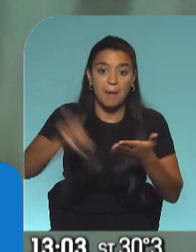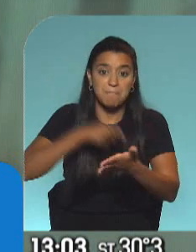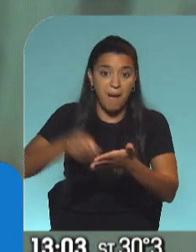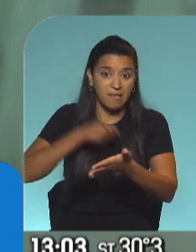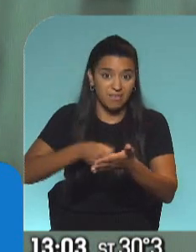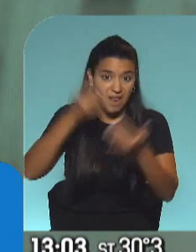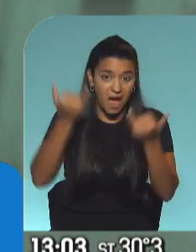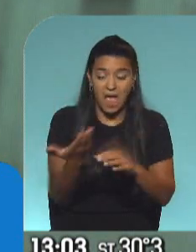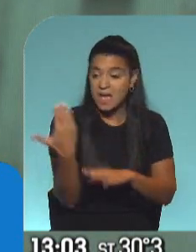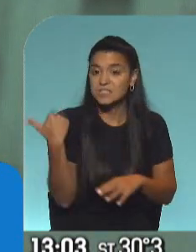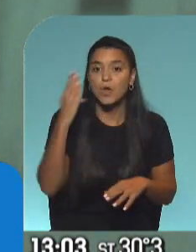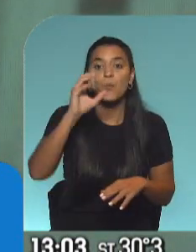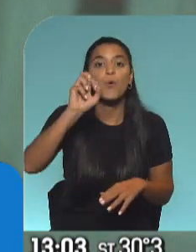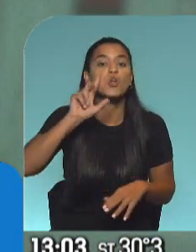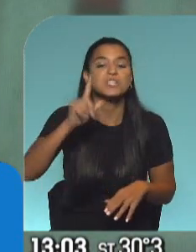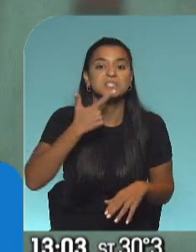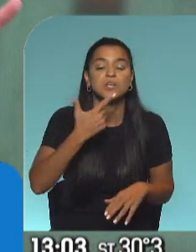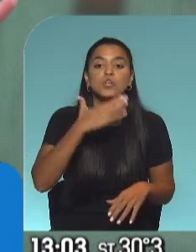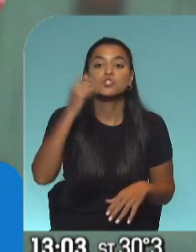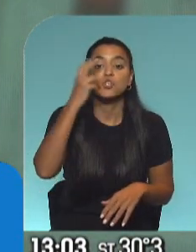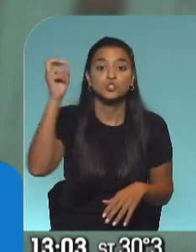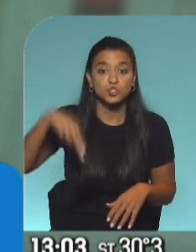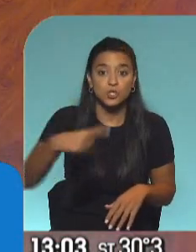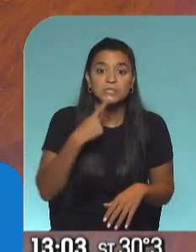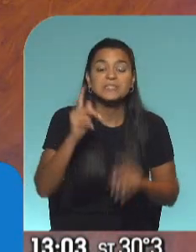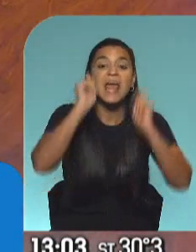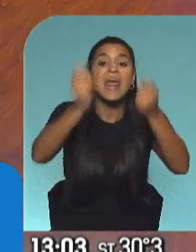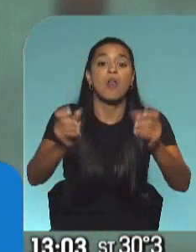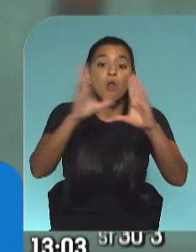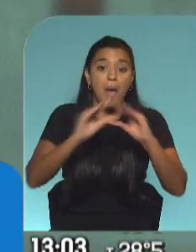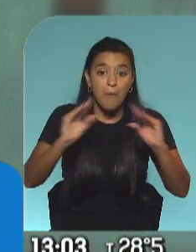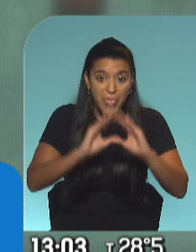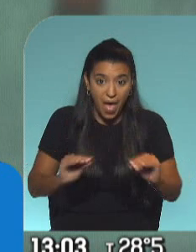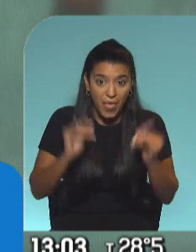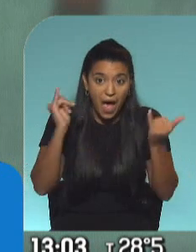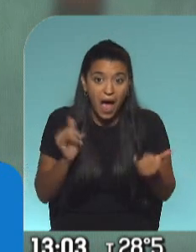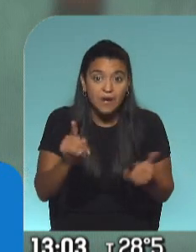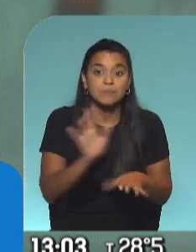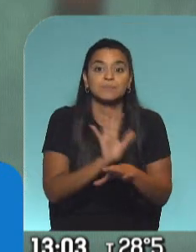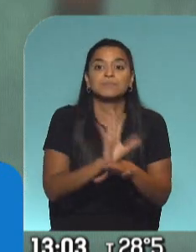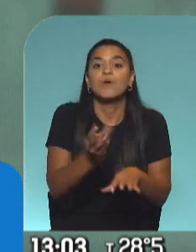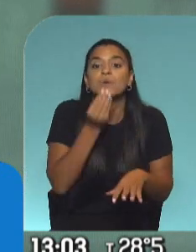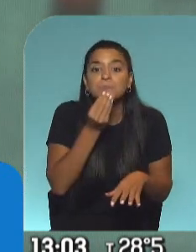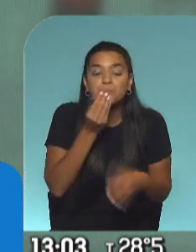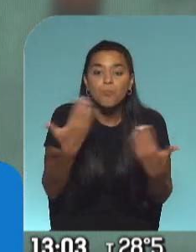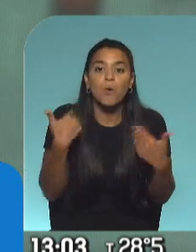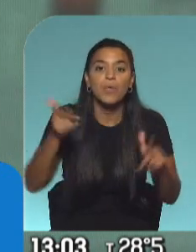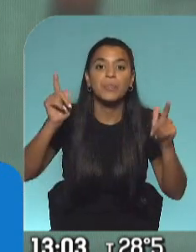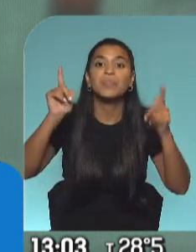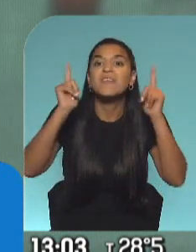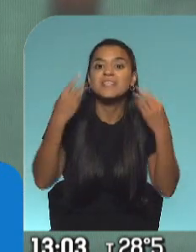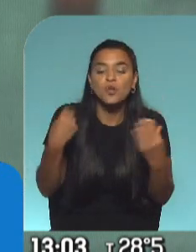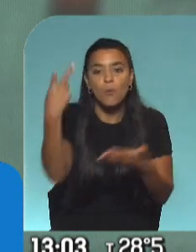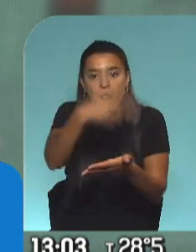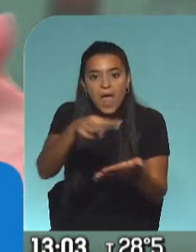hecho, ayer Boris Johnson lo dijo a través de su cuenta de Twitter. Dijo, tiene un regalo de Navidad para pasar el almuerzo. Pueden divertirse